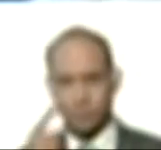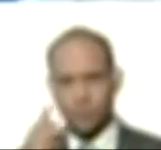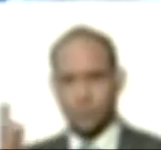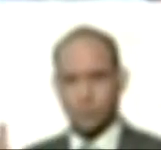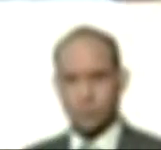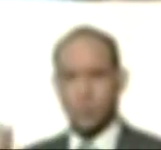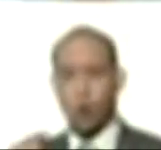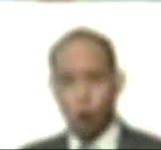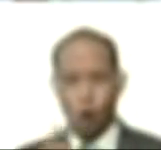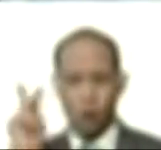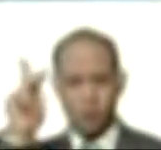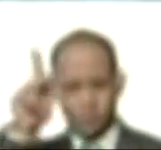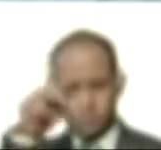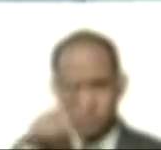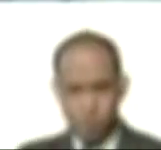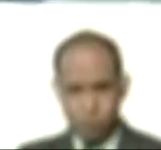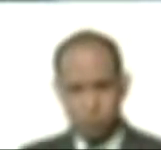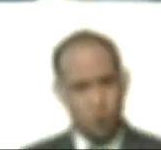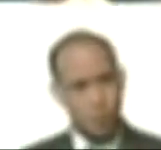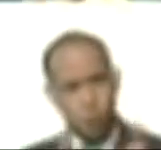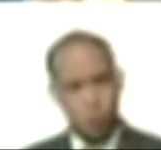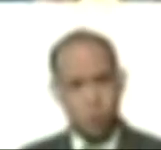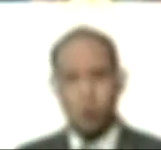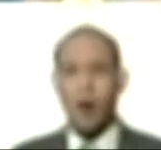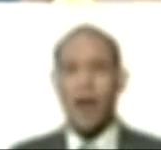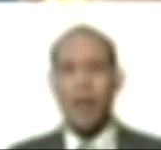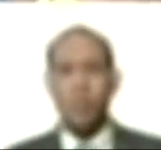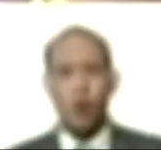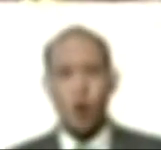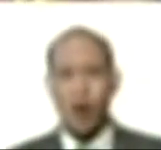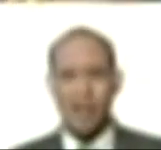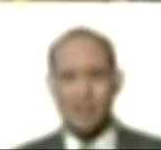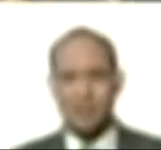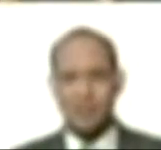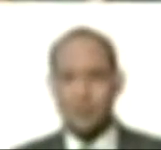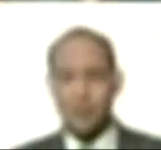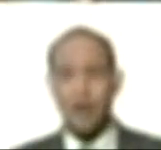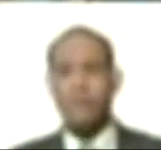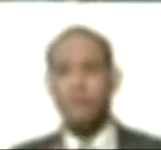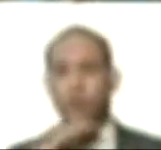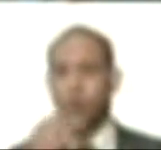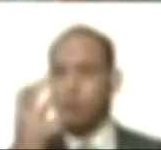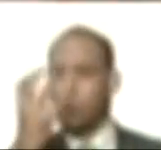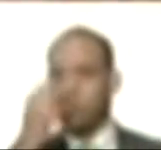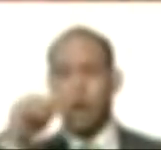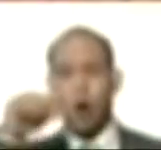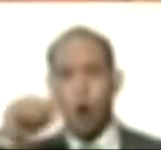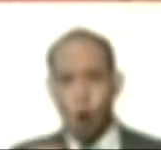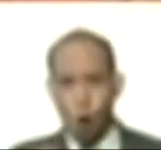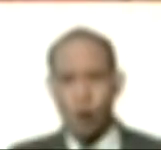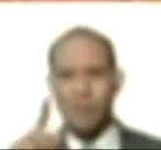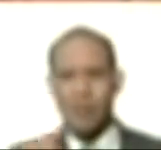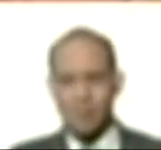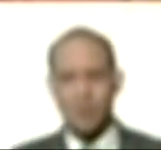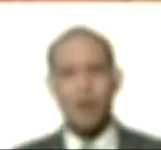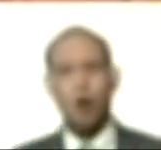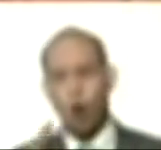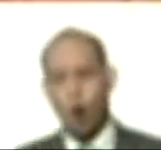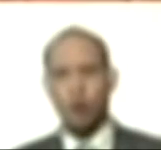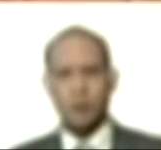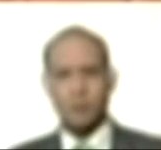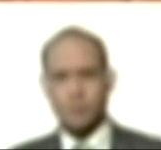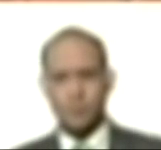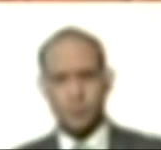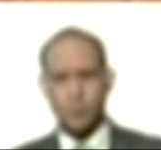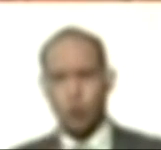llegaron tres gandolas están cargando y sale una gandola para roraima